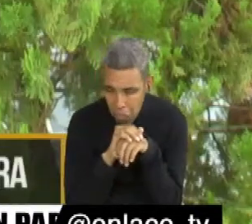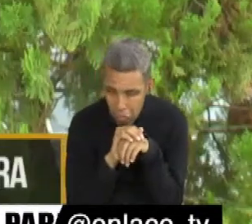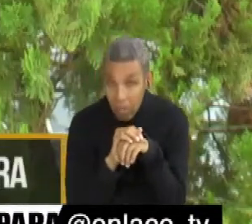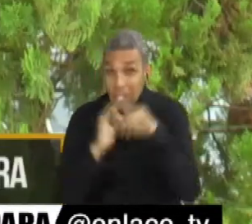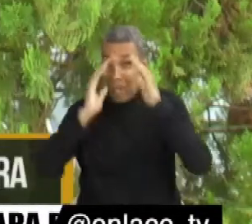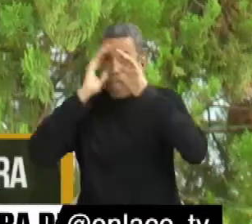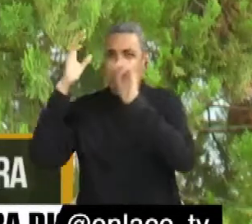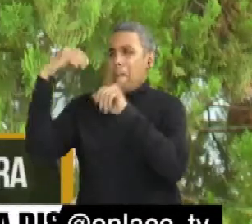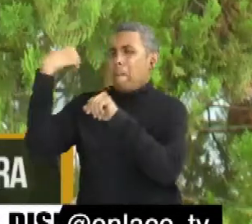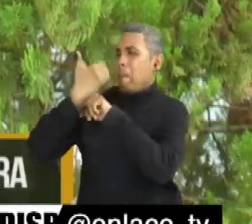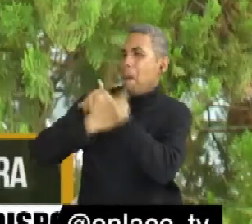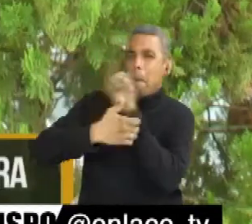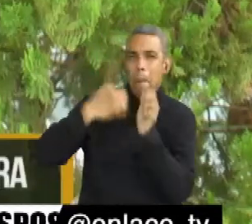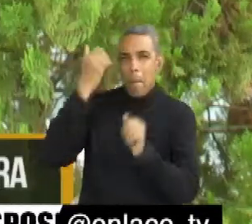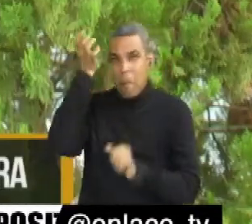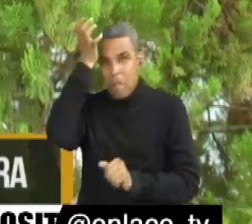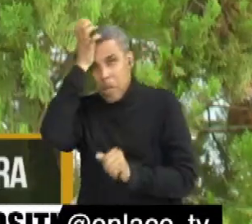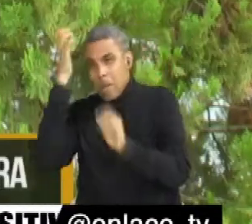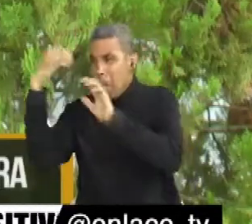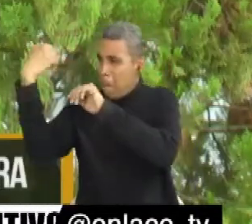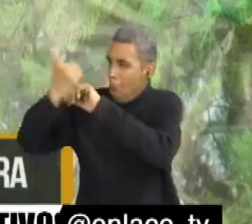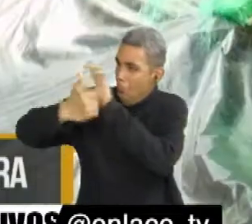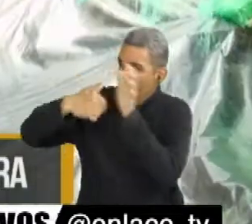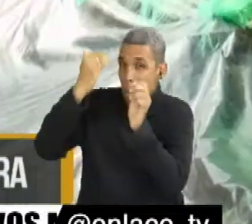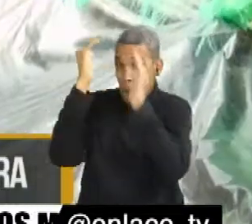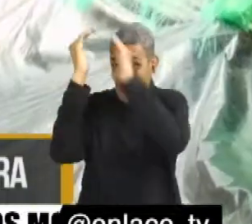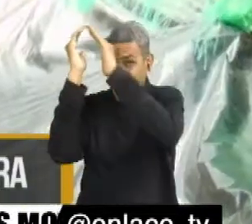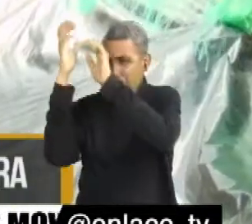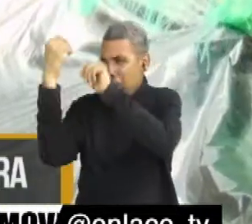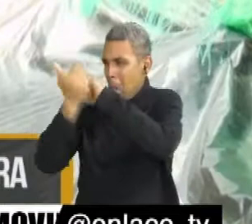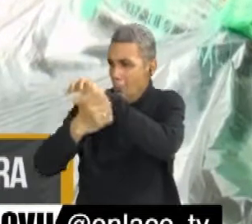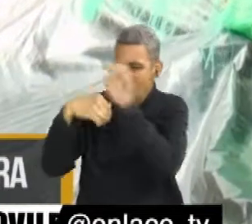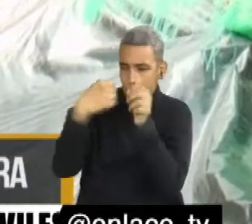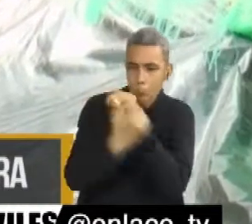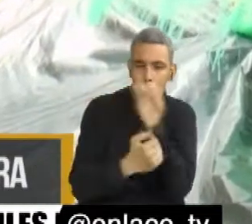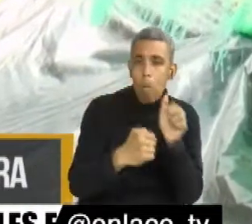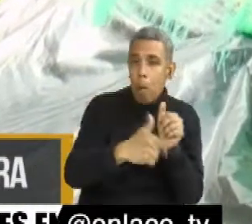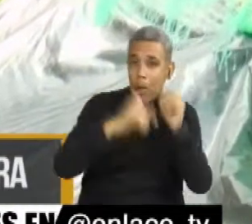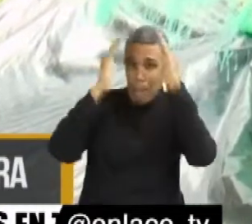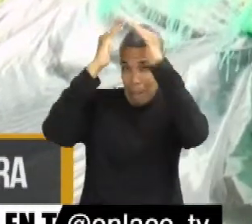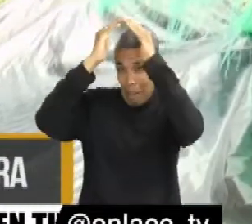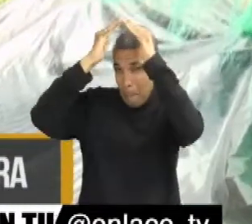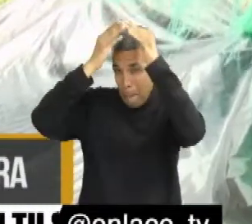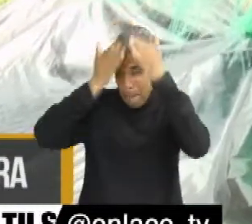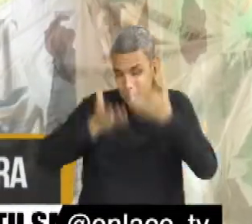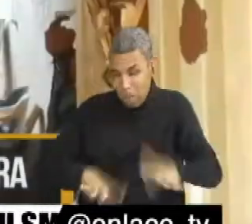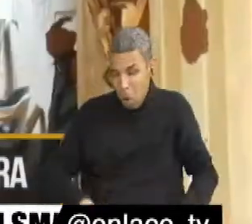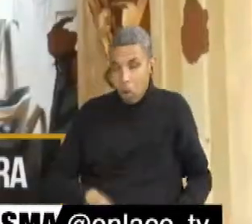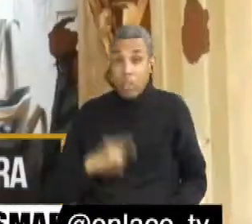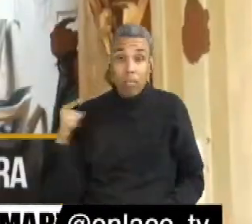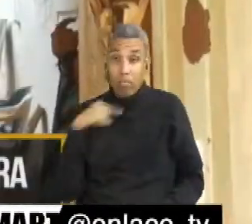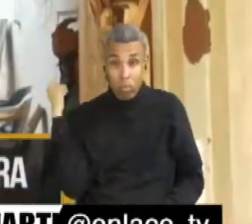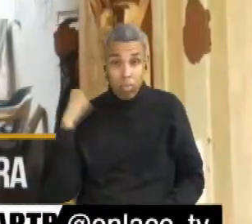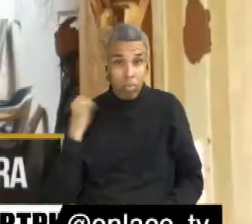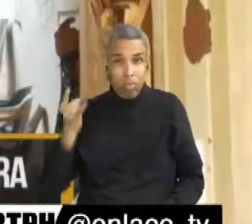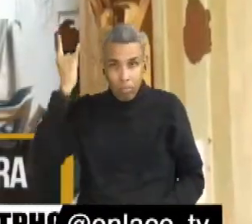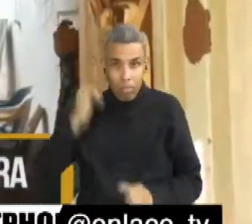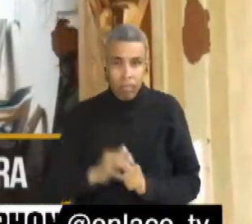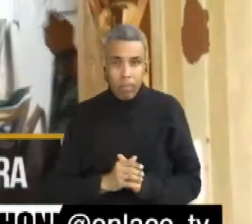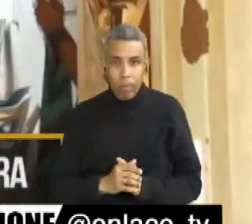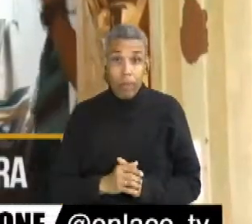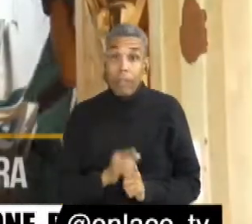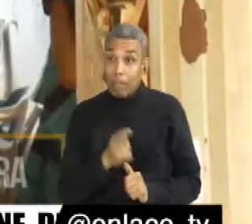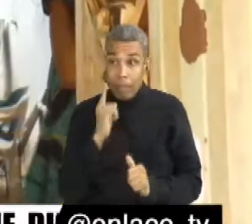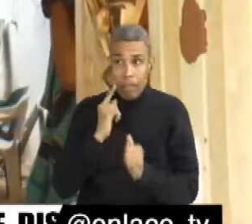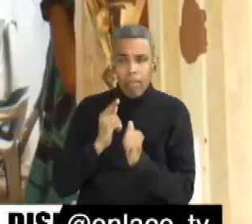infraestructura, a ver qué nos pueden prestar, qué ayuda nos pueden prestar. Esta situación también será puesta en conocimiento de la entidad oficial competente, ha